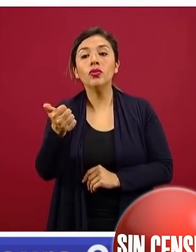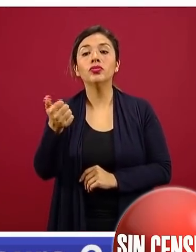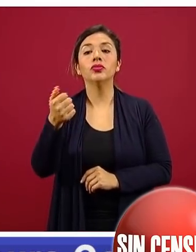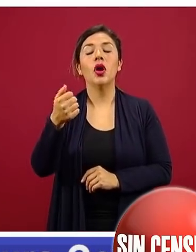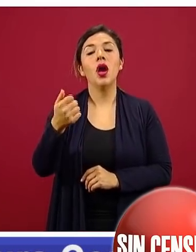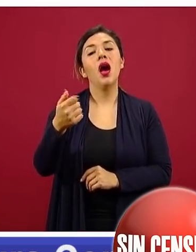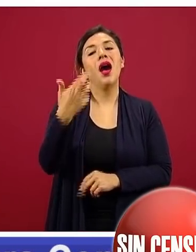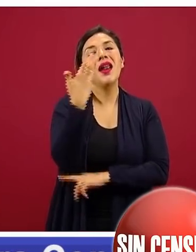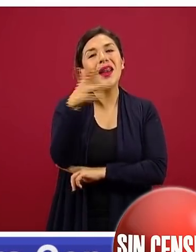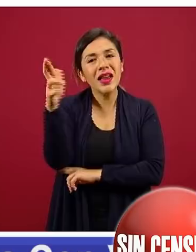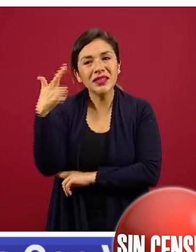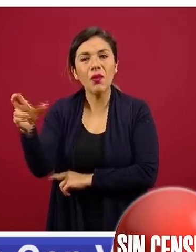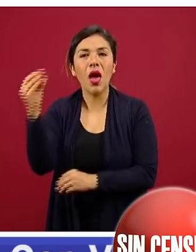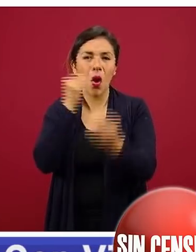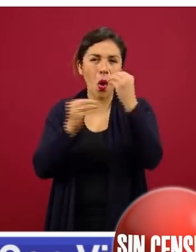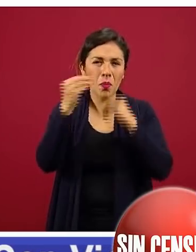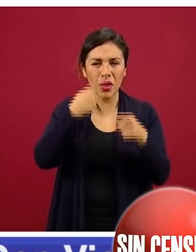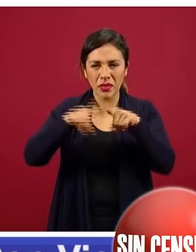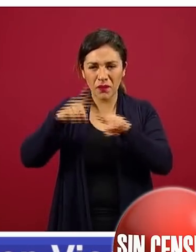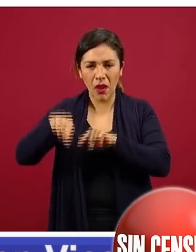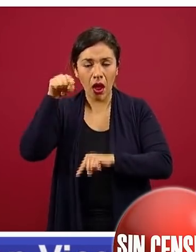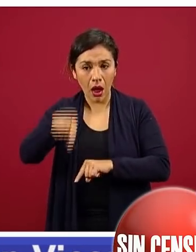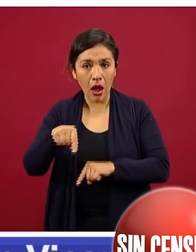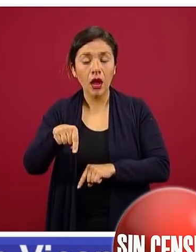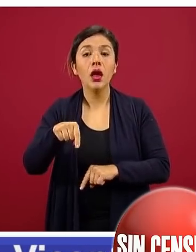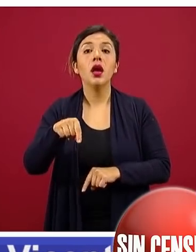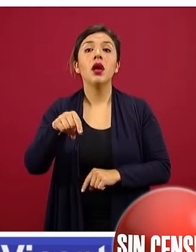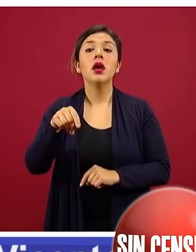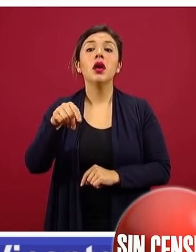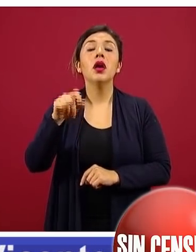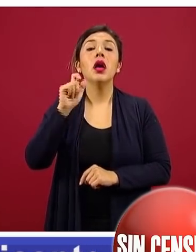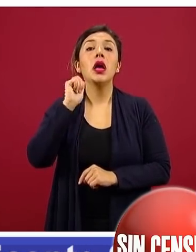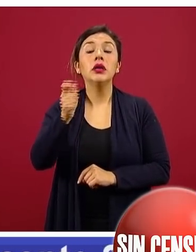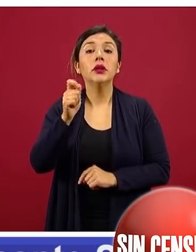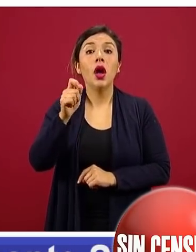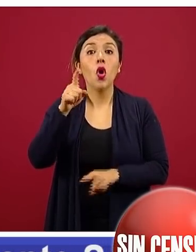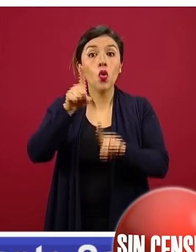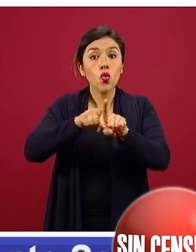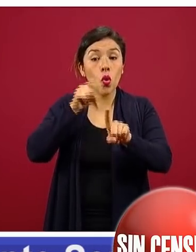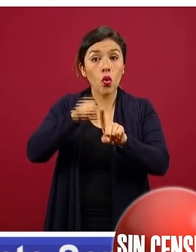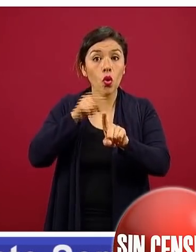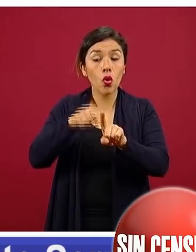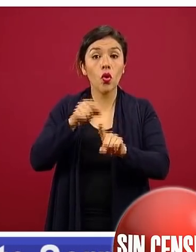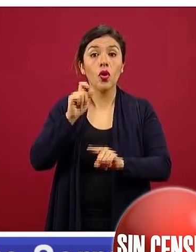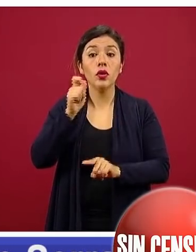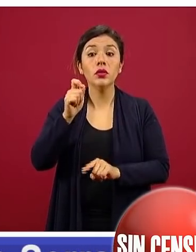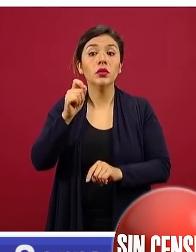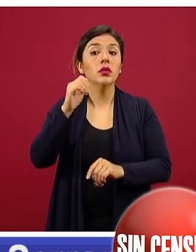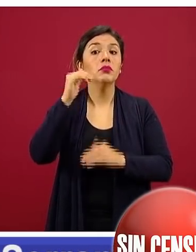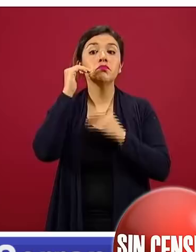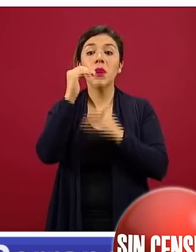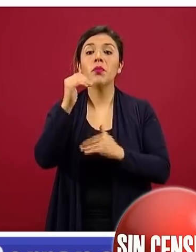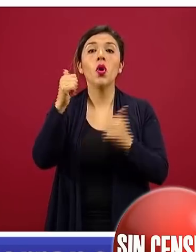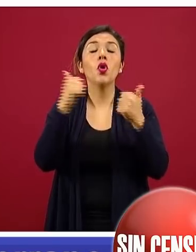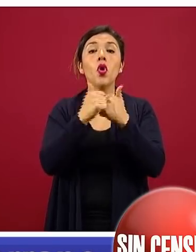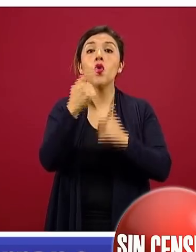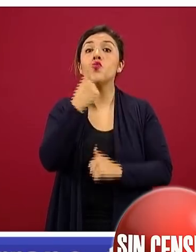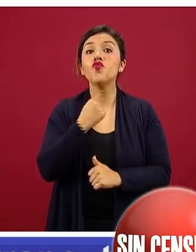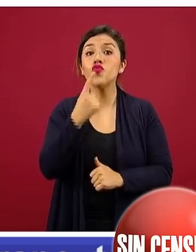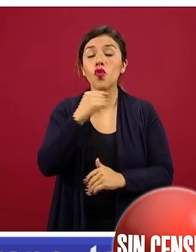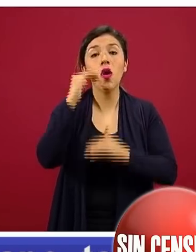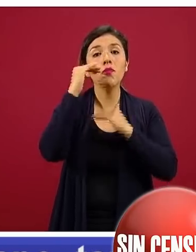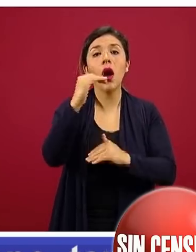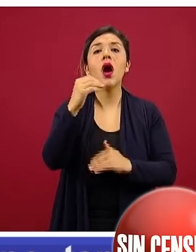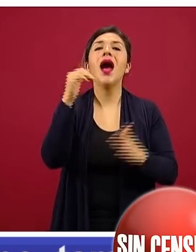de alimentación, los alimentos preparados, restaurantes, cafeterías, etcétera, que no estén más que con servicio a domicilio en el